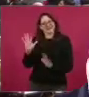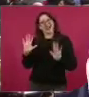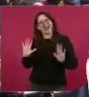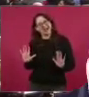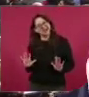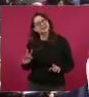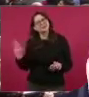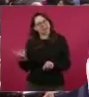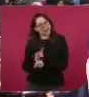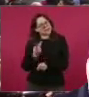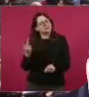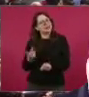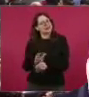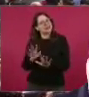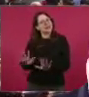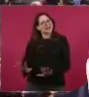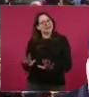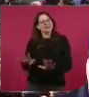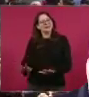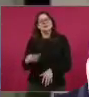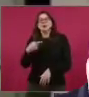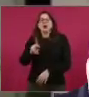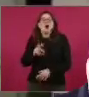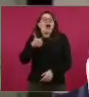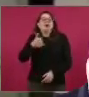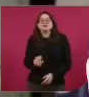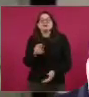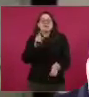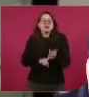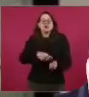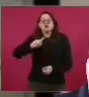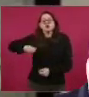somos. Entonces